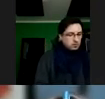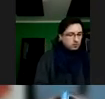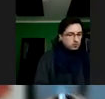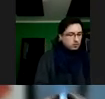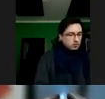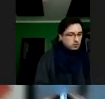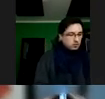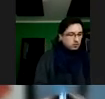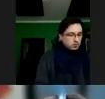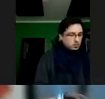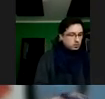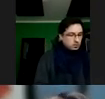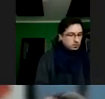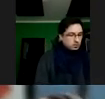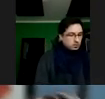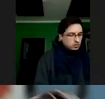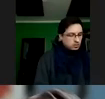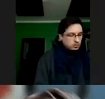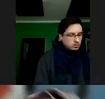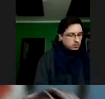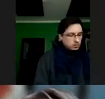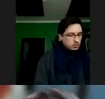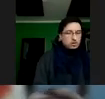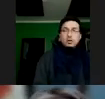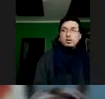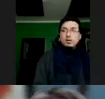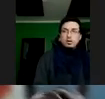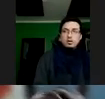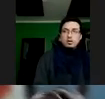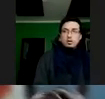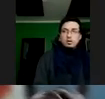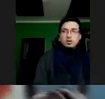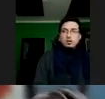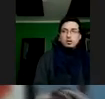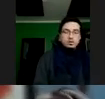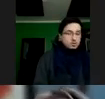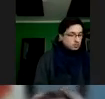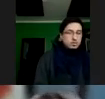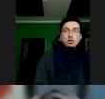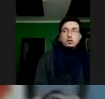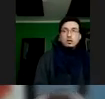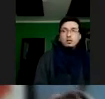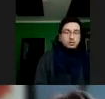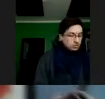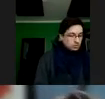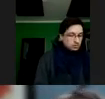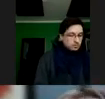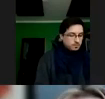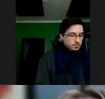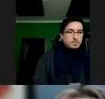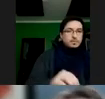vertical a veces. Entonces, porque a veces nosotros estamos hablando y se nos confunden algunas cosas. Eso